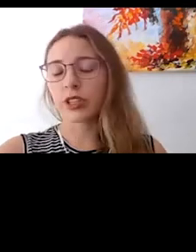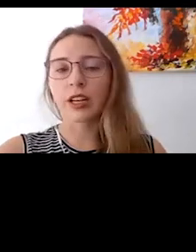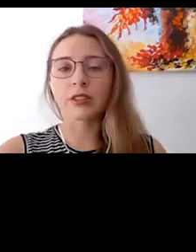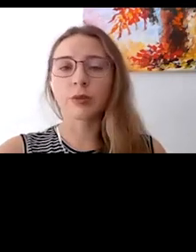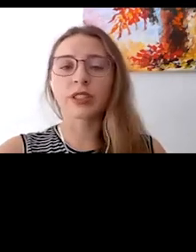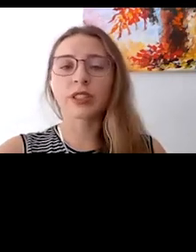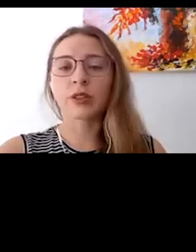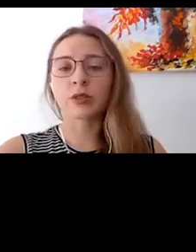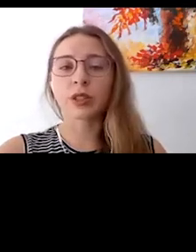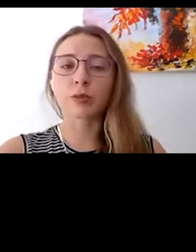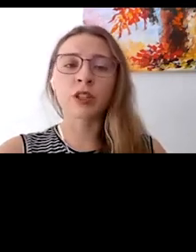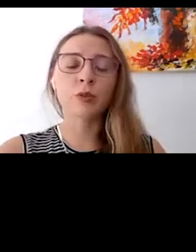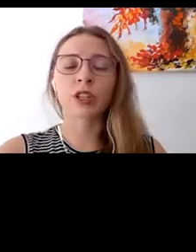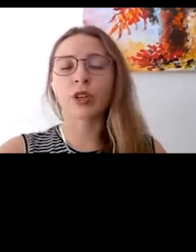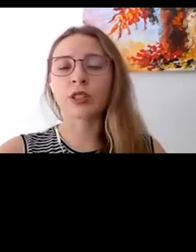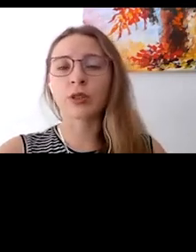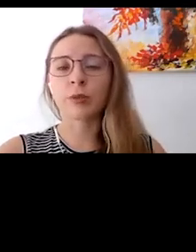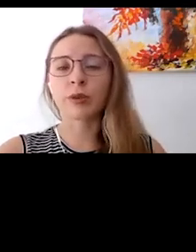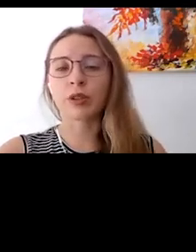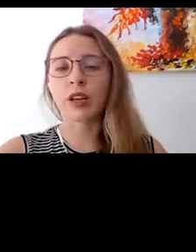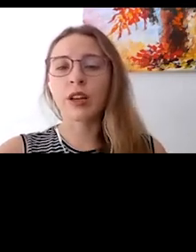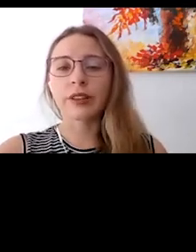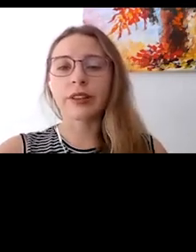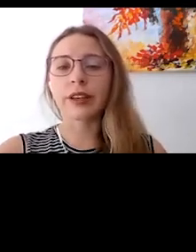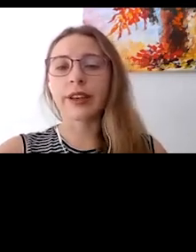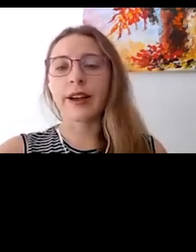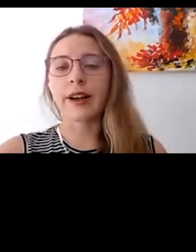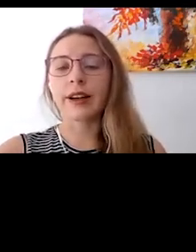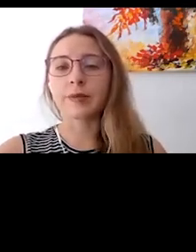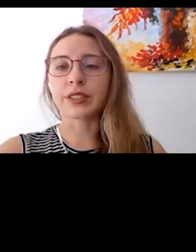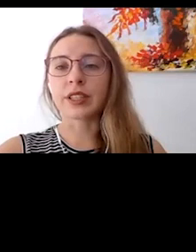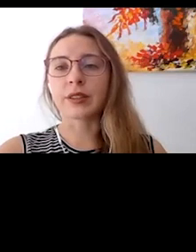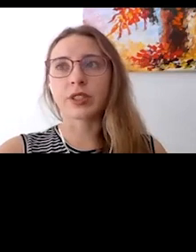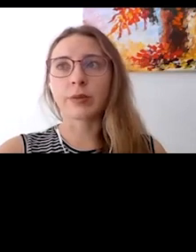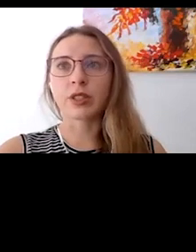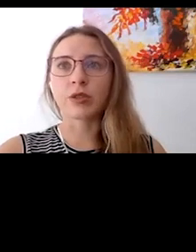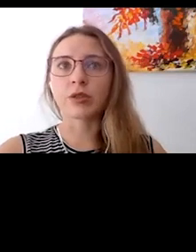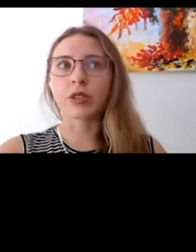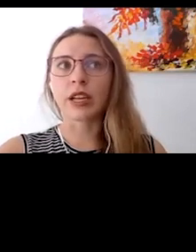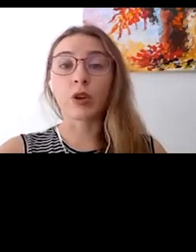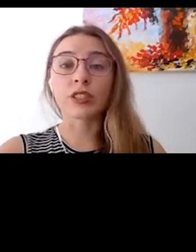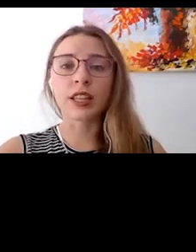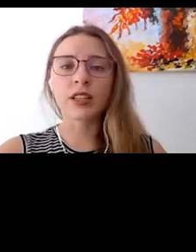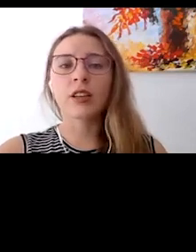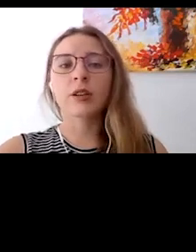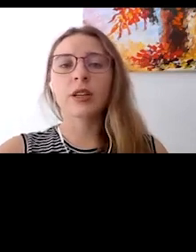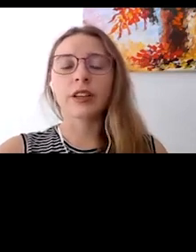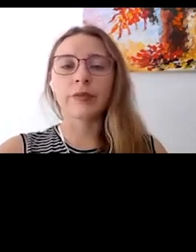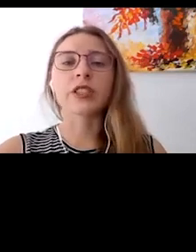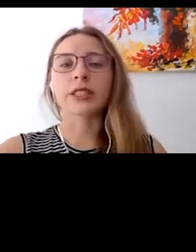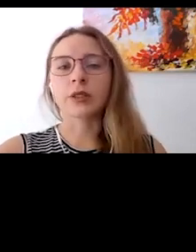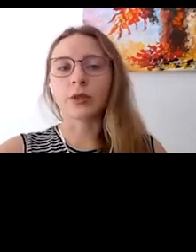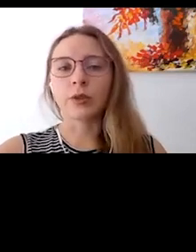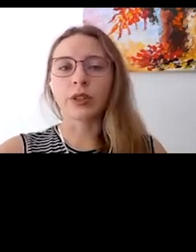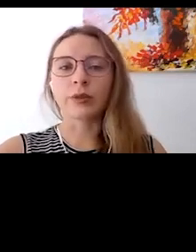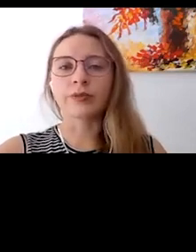obligación general someterse a reconocimientos médicos. Por ejemplo, el caso de que una persona llegue a prestar servicios alcoholizada, se